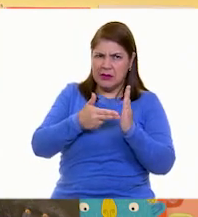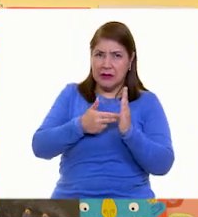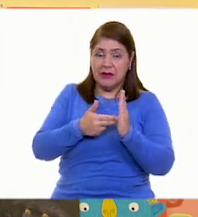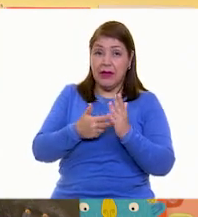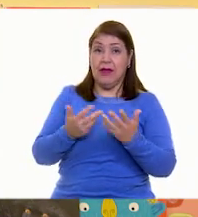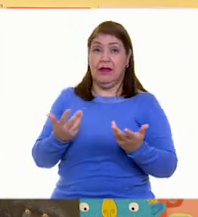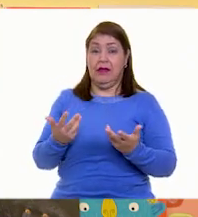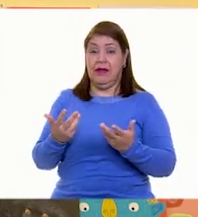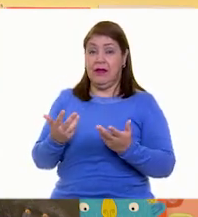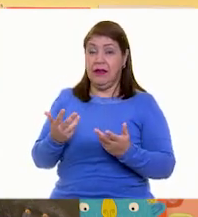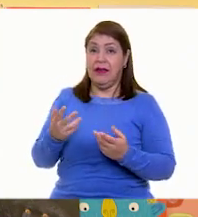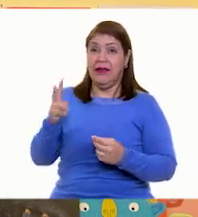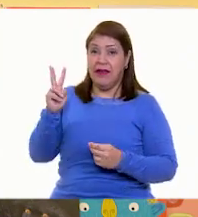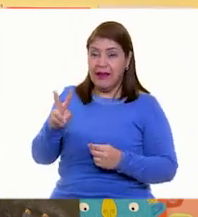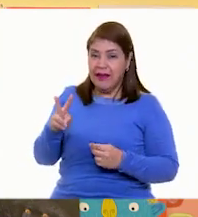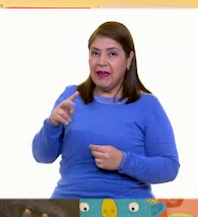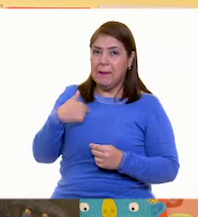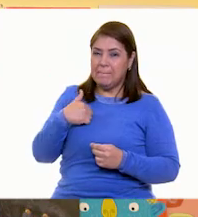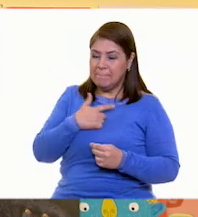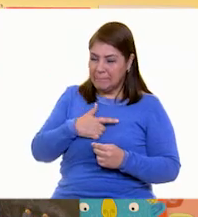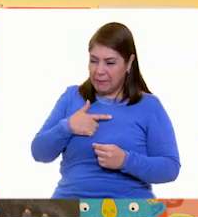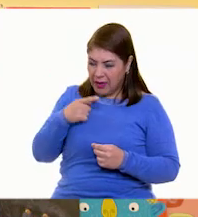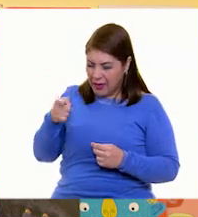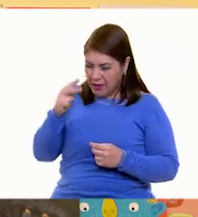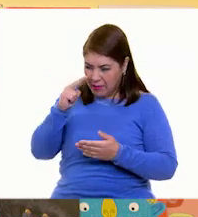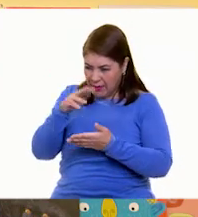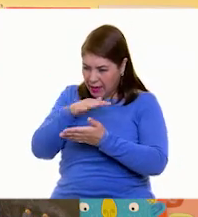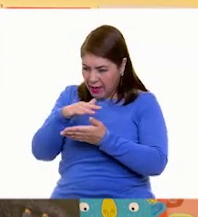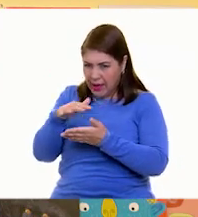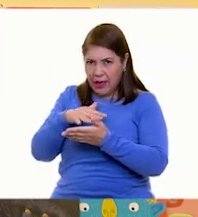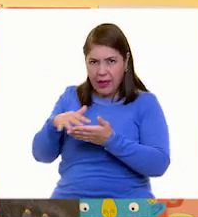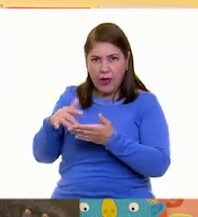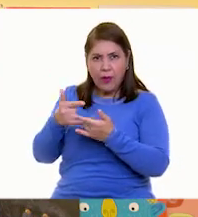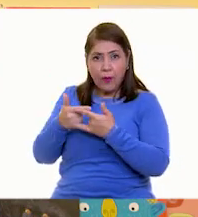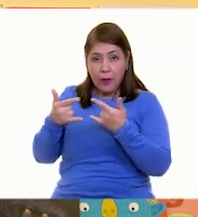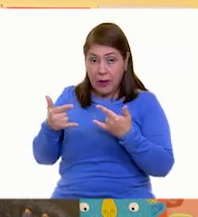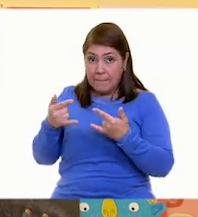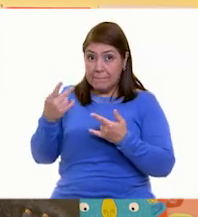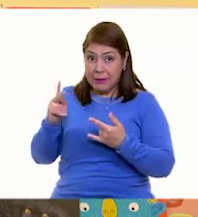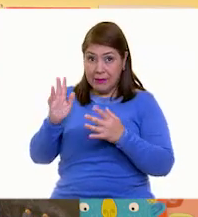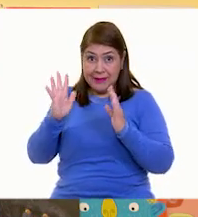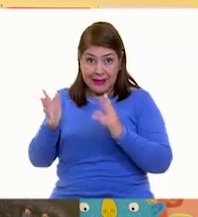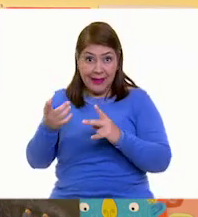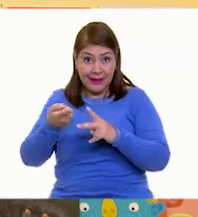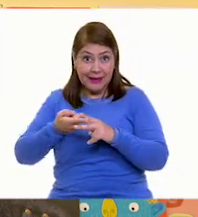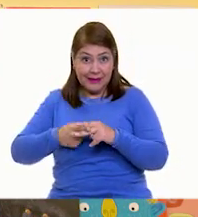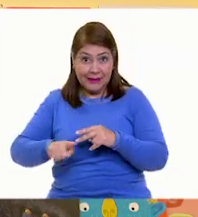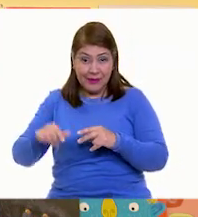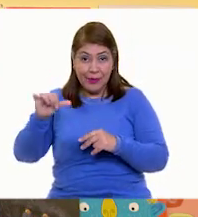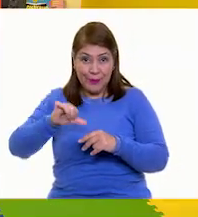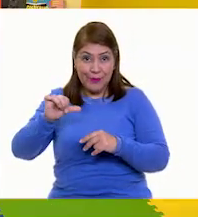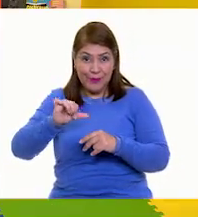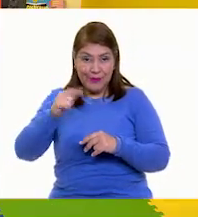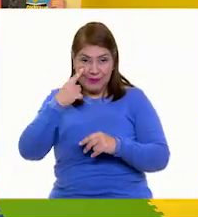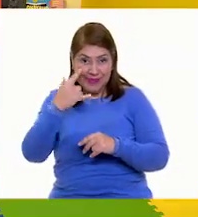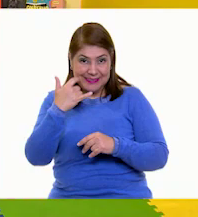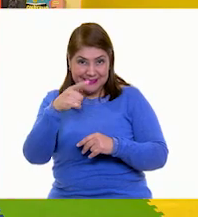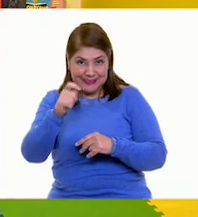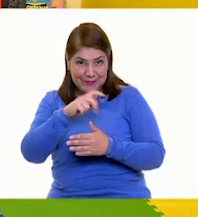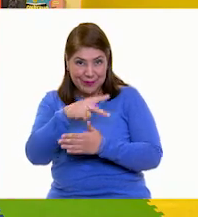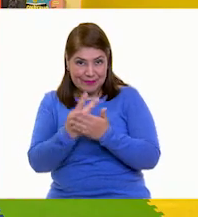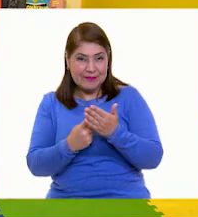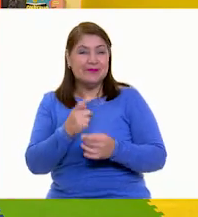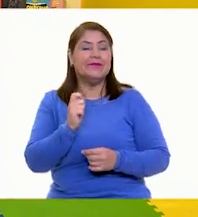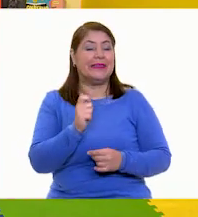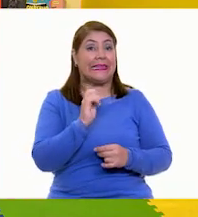¡Guau, Adriana! Me encanta cómo estás leyendo ese cuento. Pero ya debemos comenzar el programa. ¡Ay, sí es cierto,